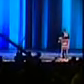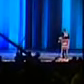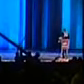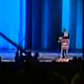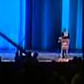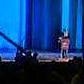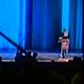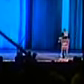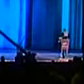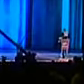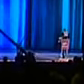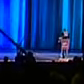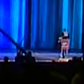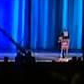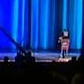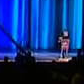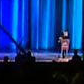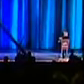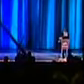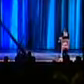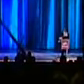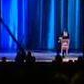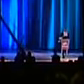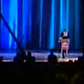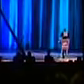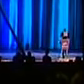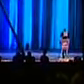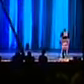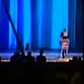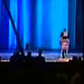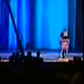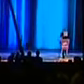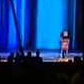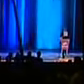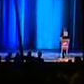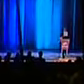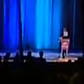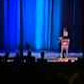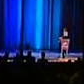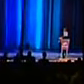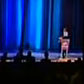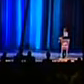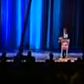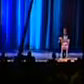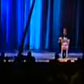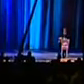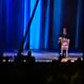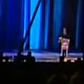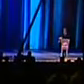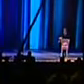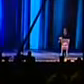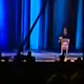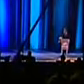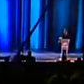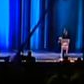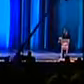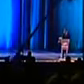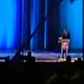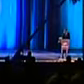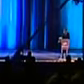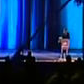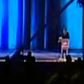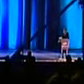como cariñosamente lo conocemos, que por razones personales no puede estar aquí hoy. Un saludo, amigo Toño. Bueno, 72 componentes que con este